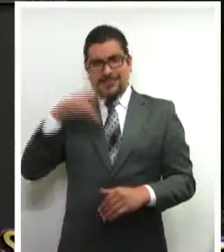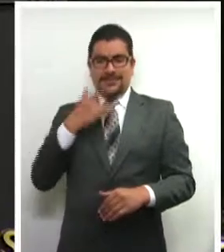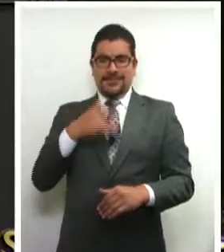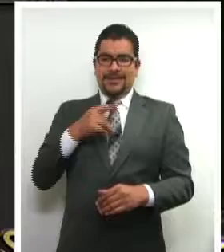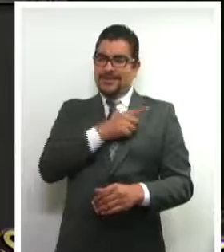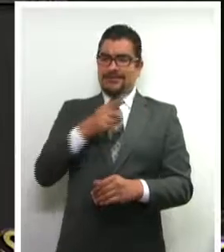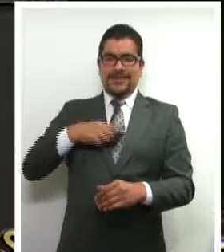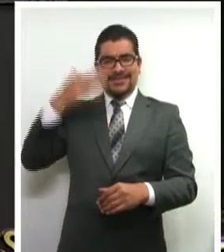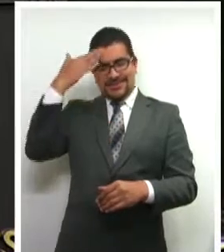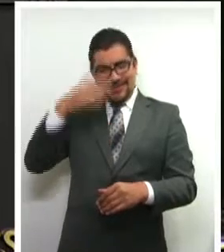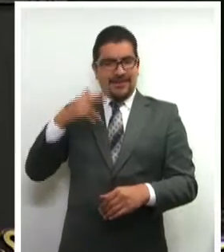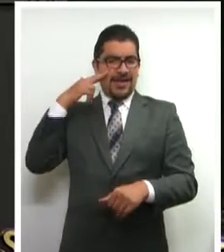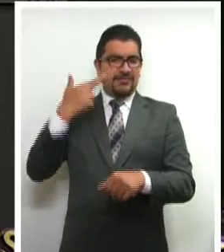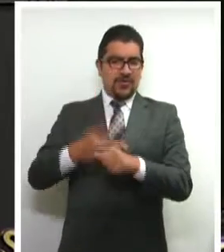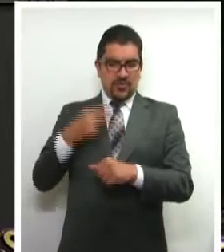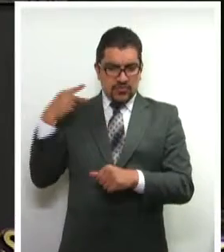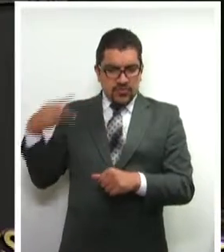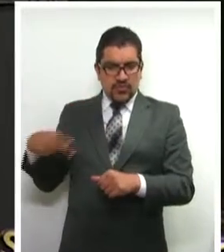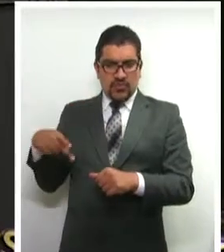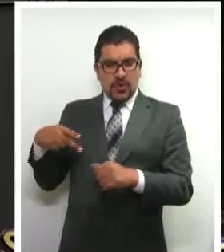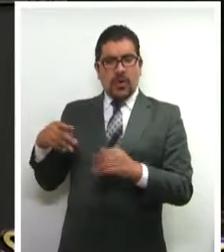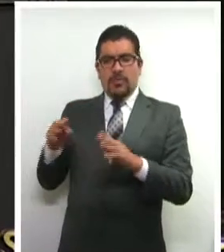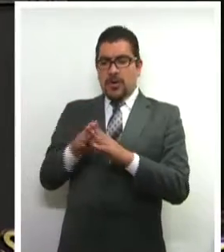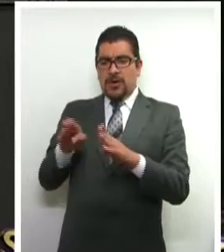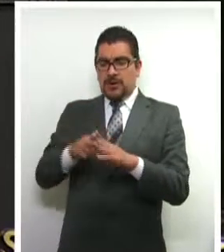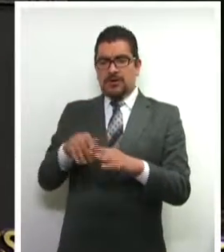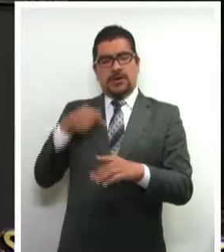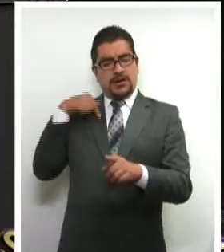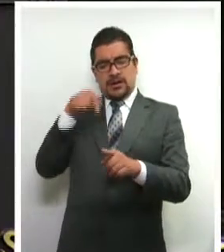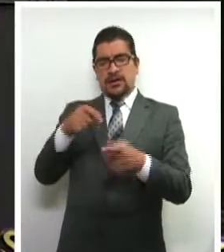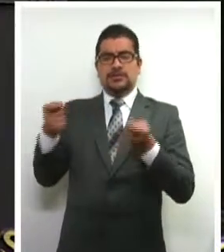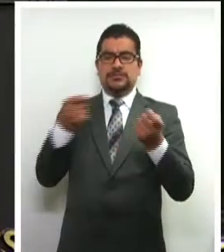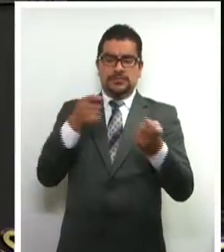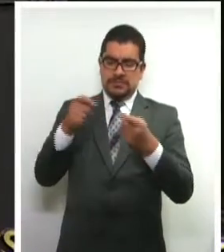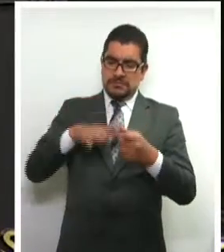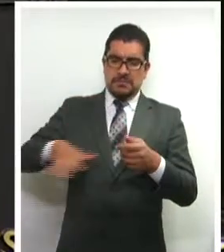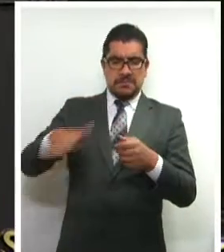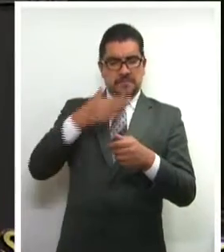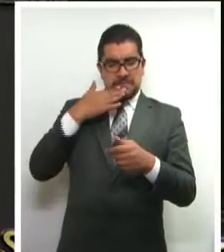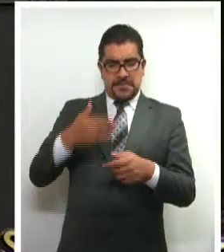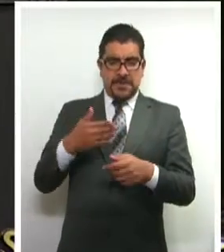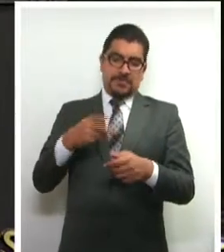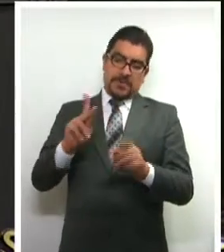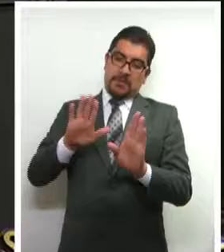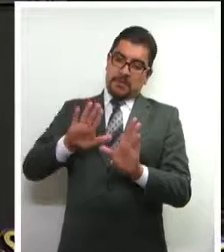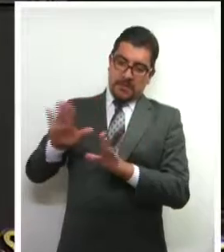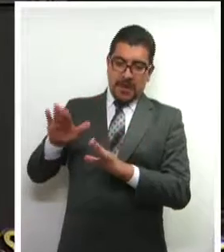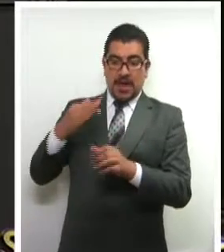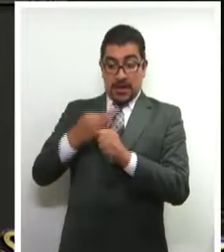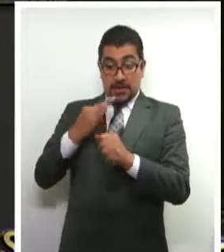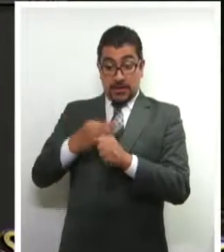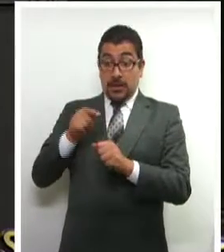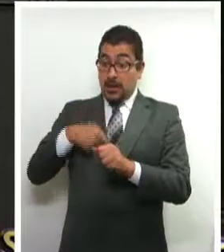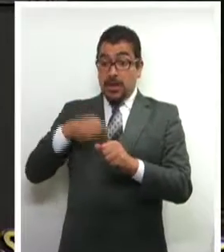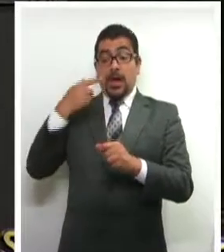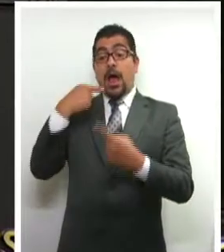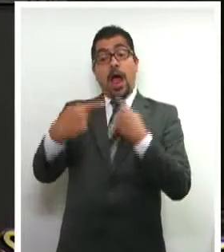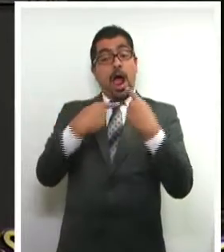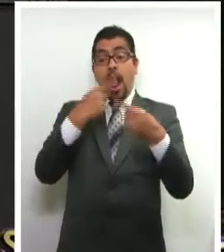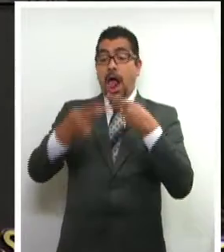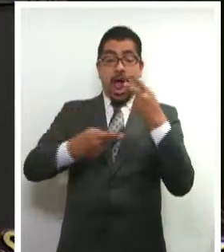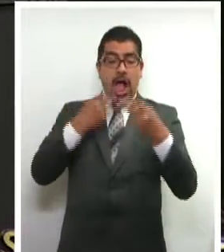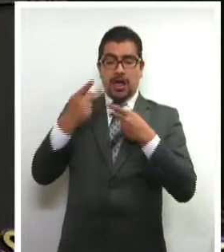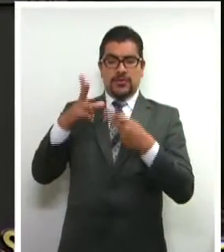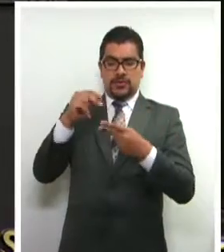asumir que debe haber una coordinación, pero esto no solo va a quedar en el discurso. Si no